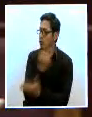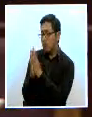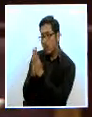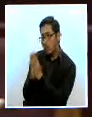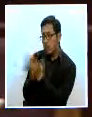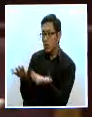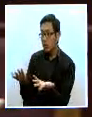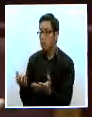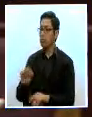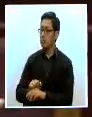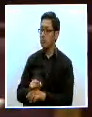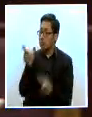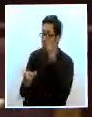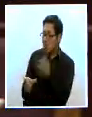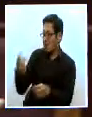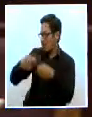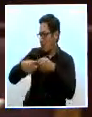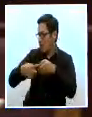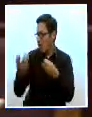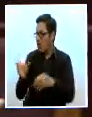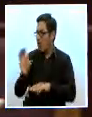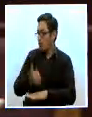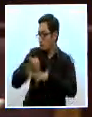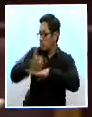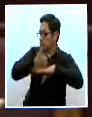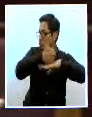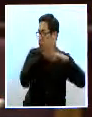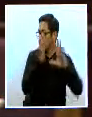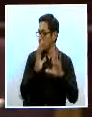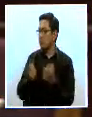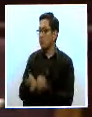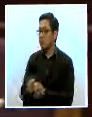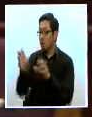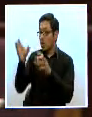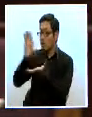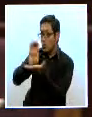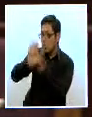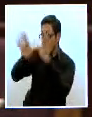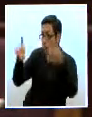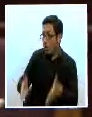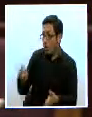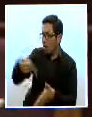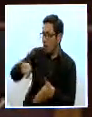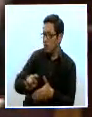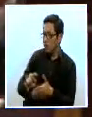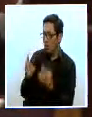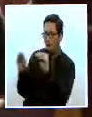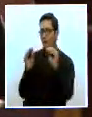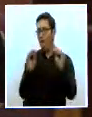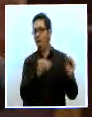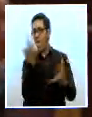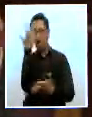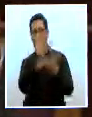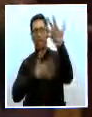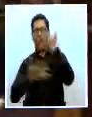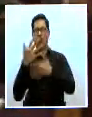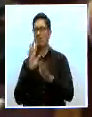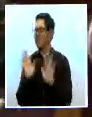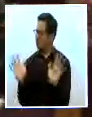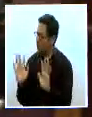que no confundan a la ciudadanía es decir estos logros gremiales que son el modelo tarifario y otro logro